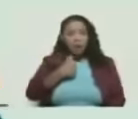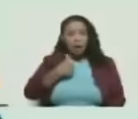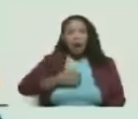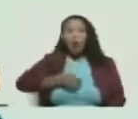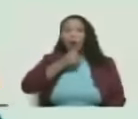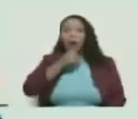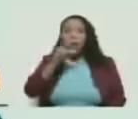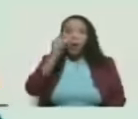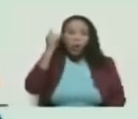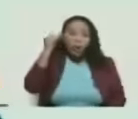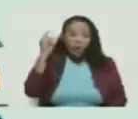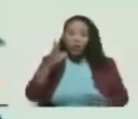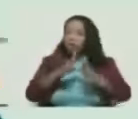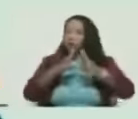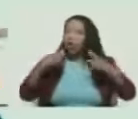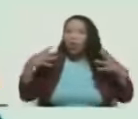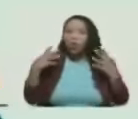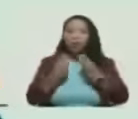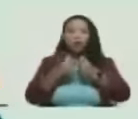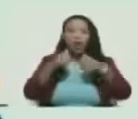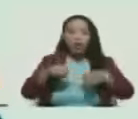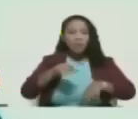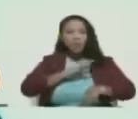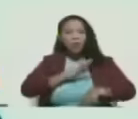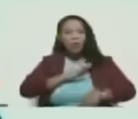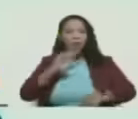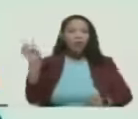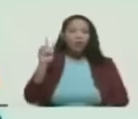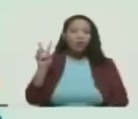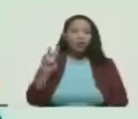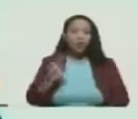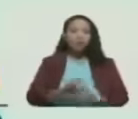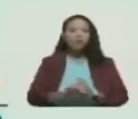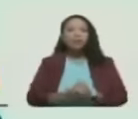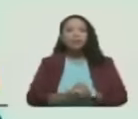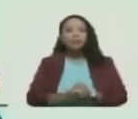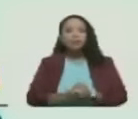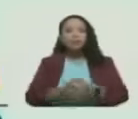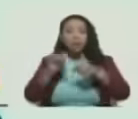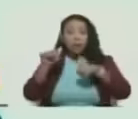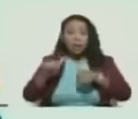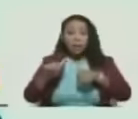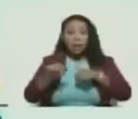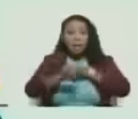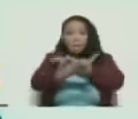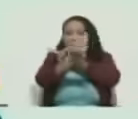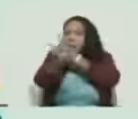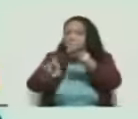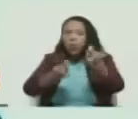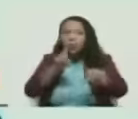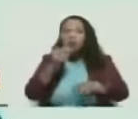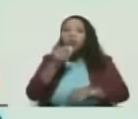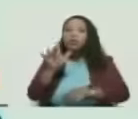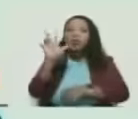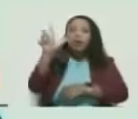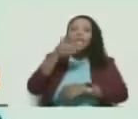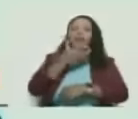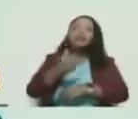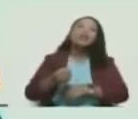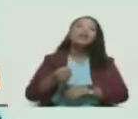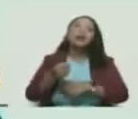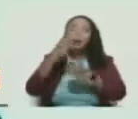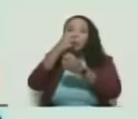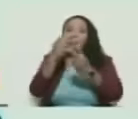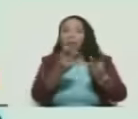abuela, a sus abuelos, a nuestros hijos, a los hijos de la patria, y que este referéndum consultivo nos invita a dejar nuestra huella